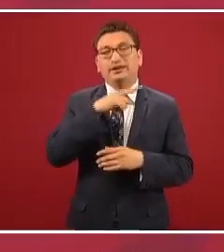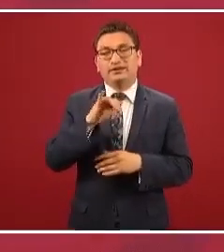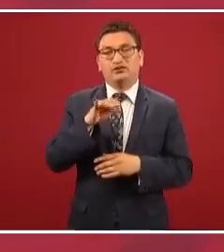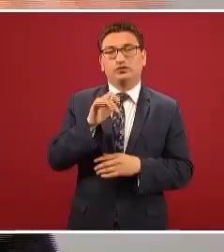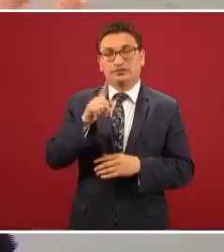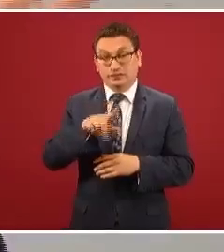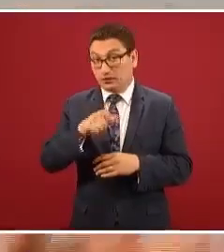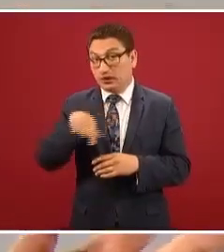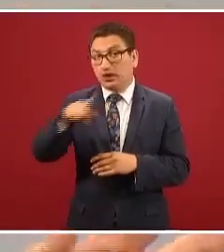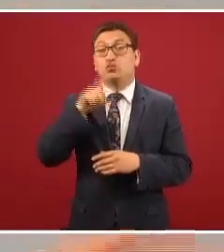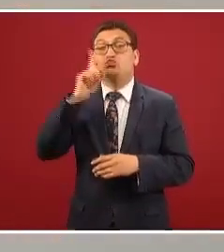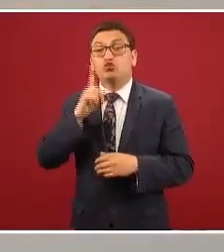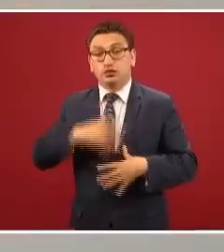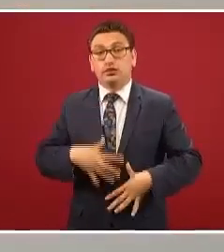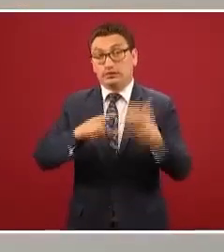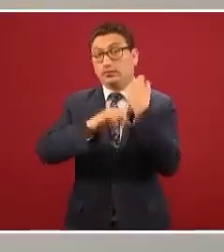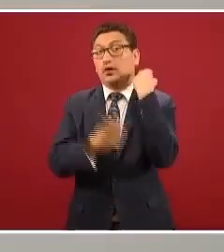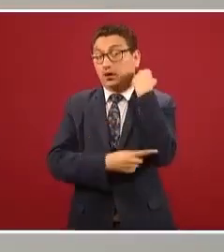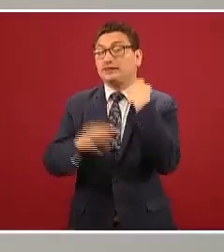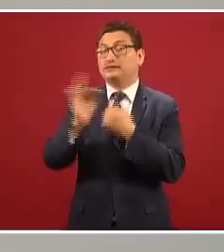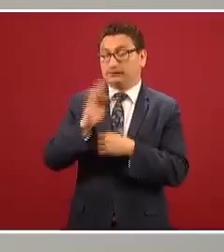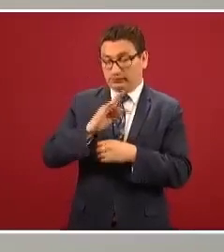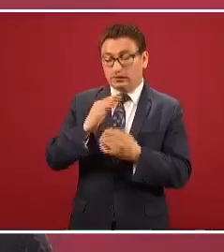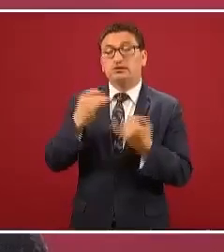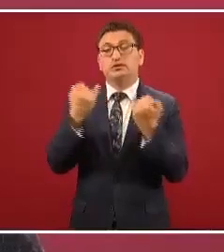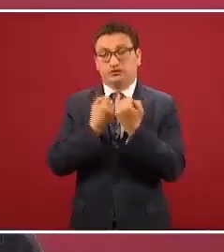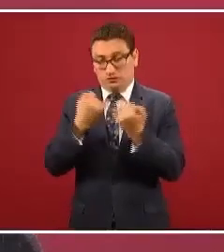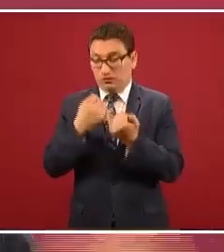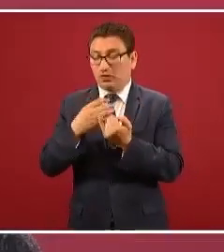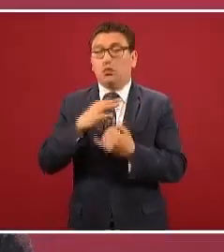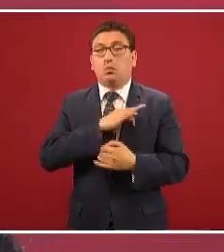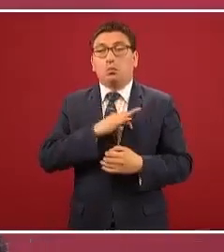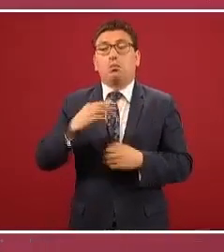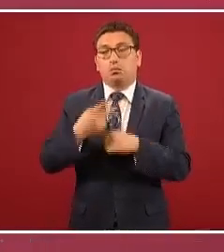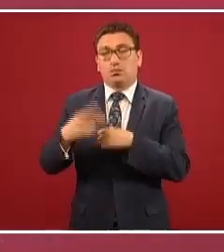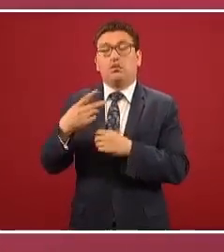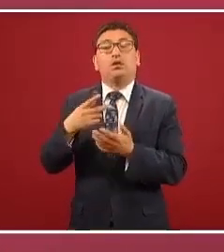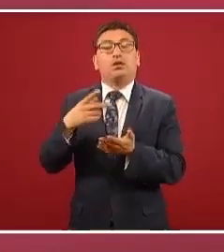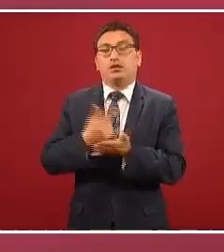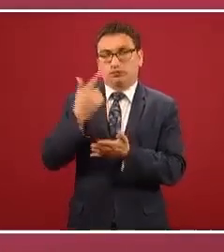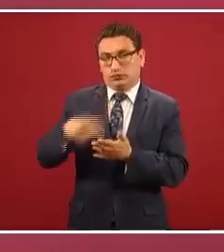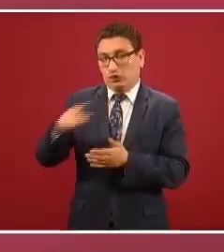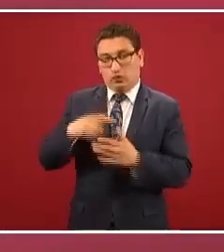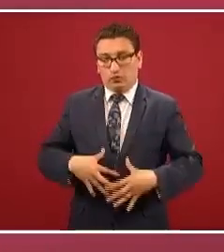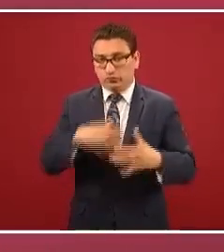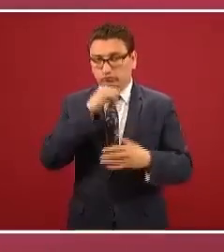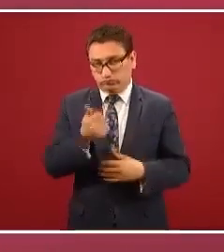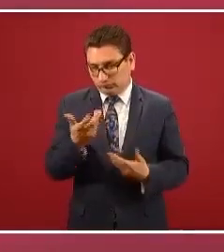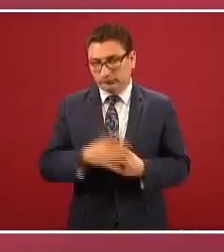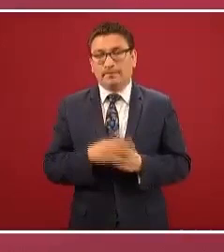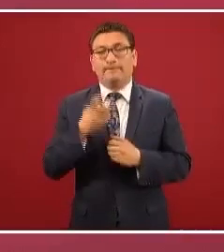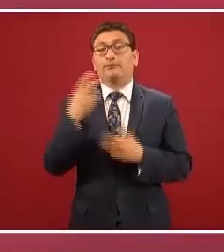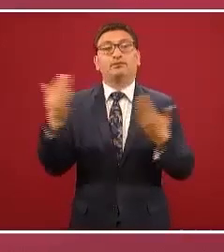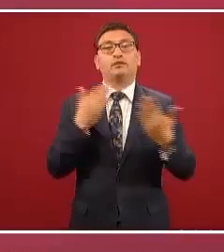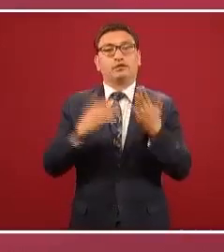que las mujeres embarazadas tengan un riesgo mayor de complicarse que si no estuvieran embarazadas. Y si las